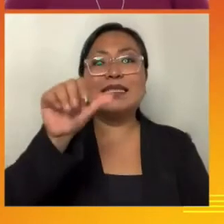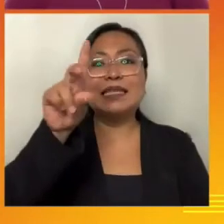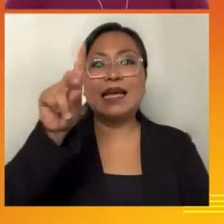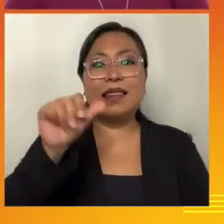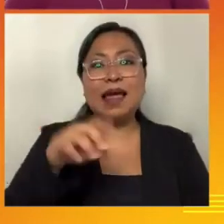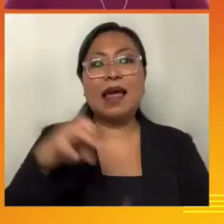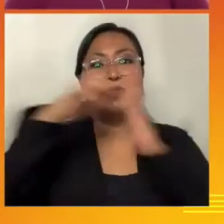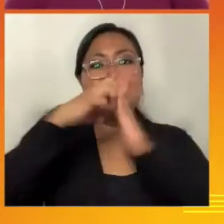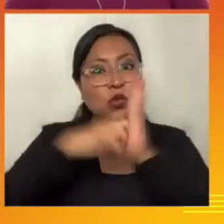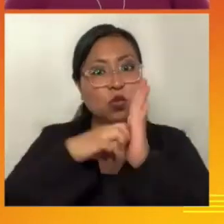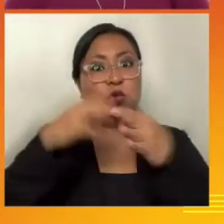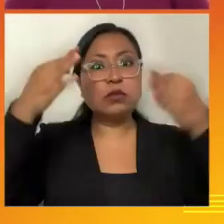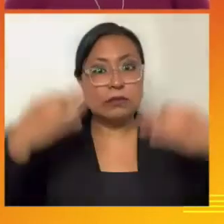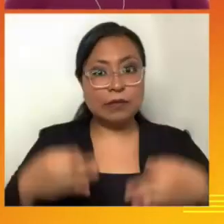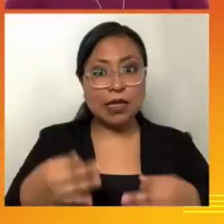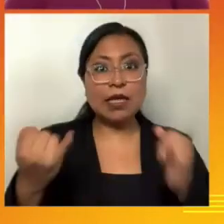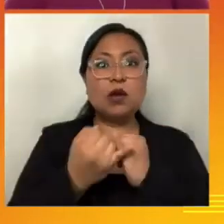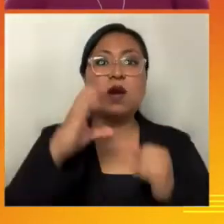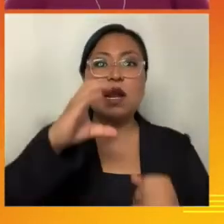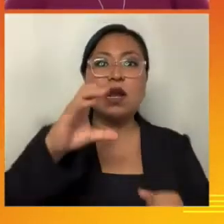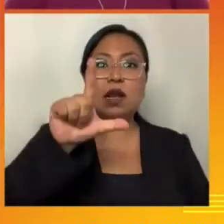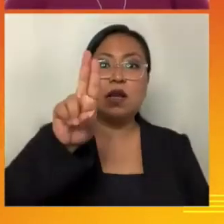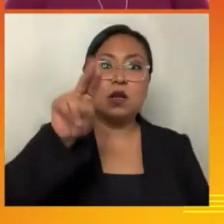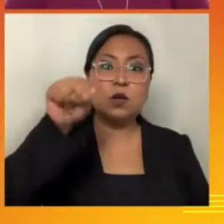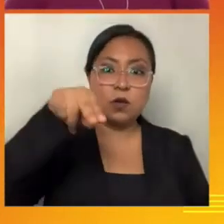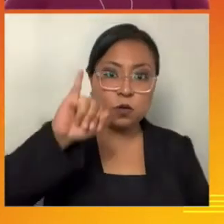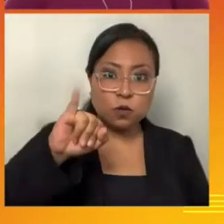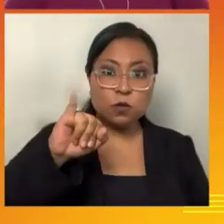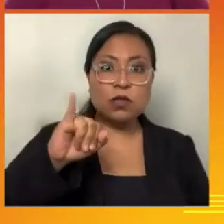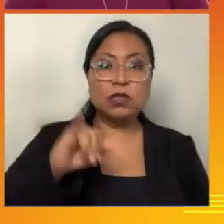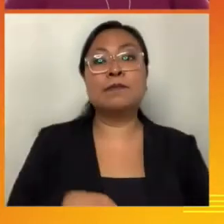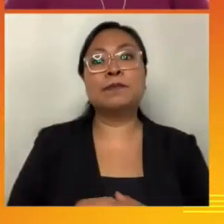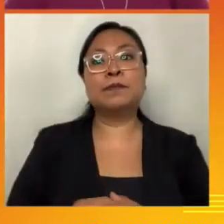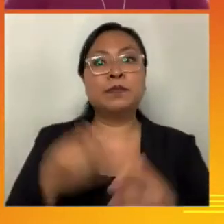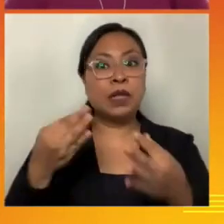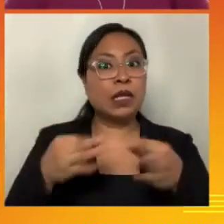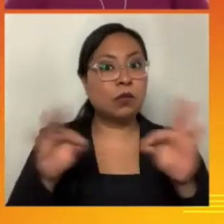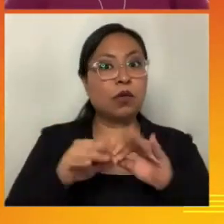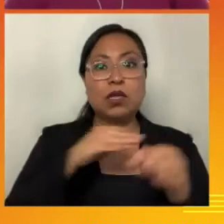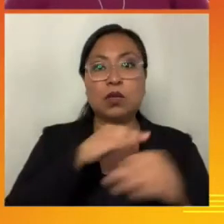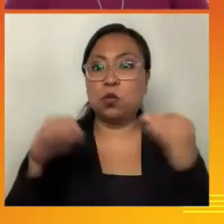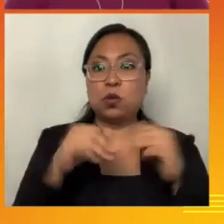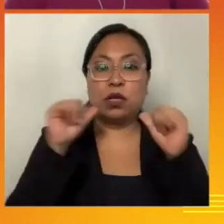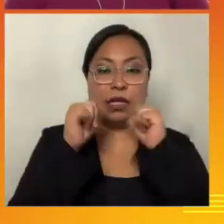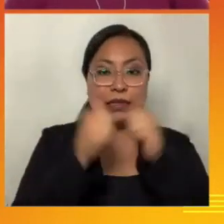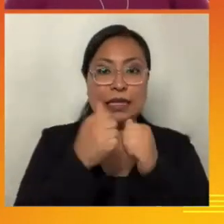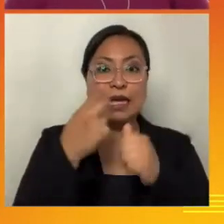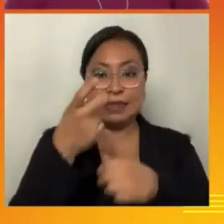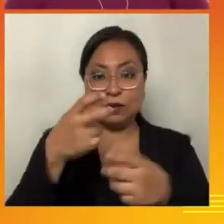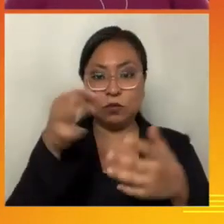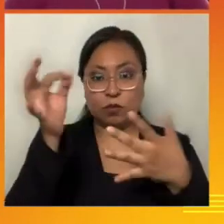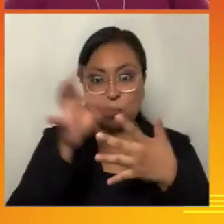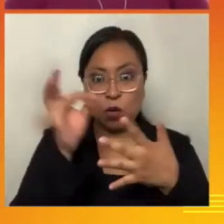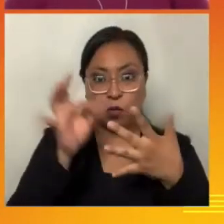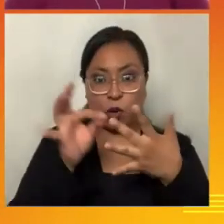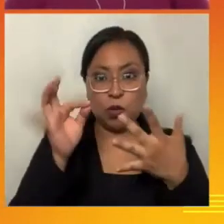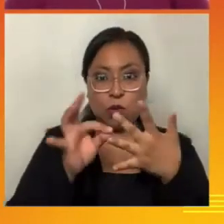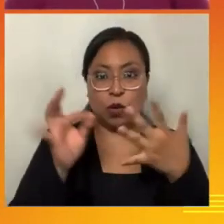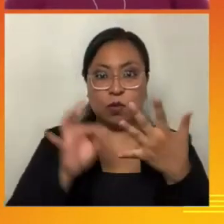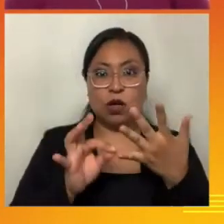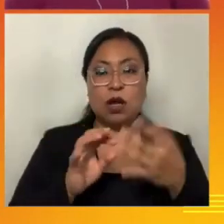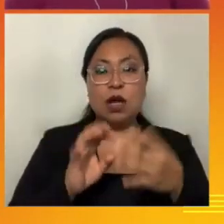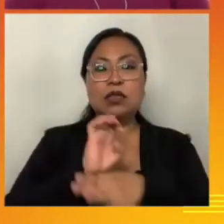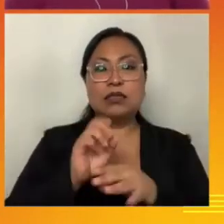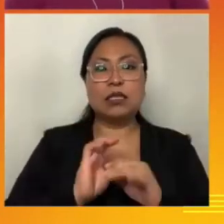lo que es equivalente a tener la CLUNI. Entonces, creo que la mayoría de las organizaciones puede cumplir con